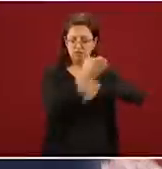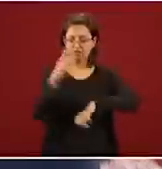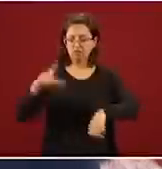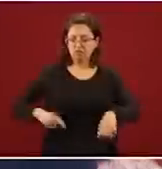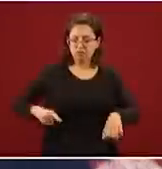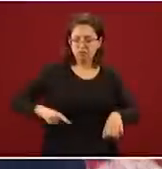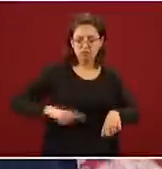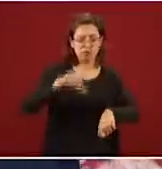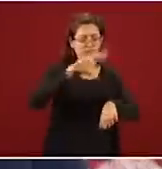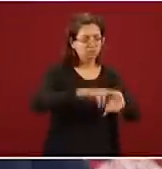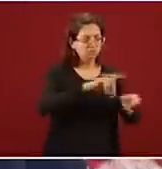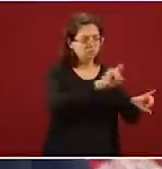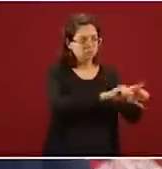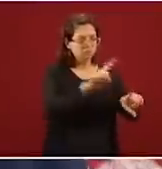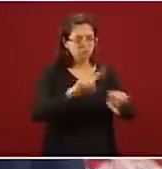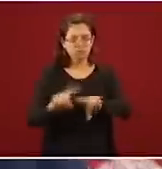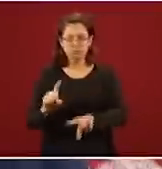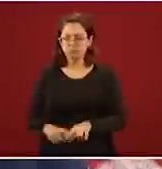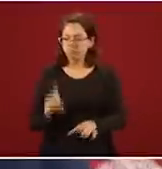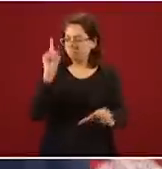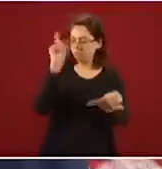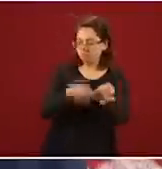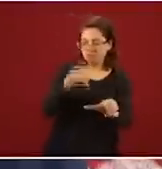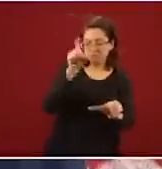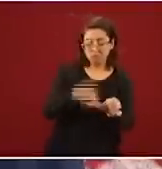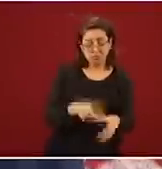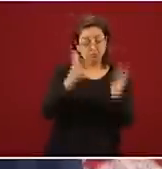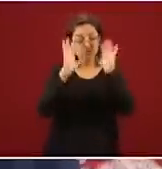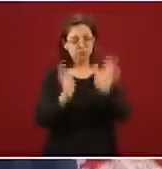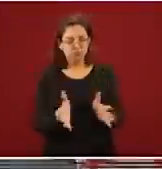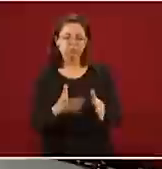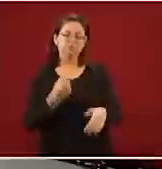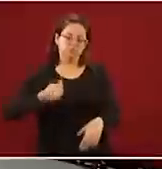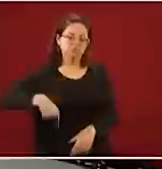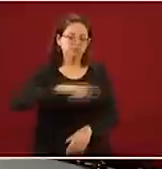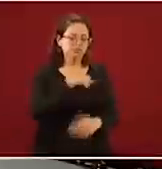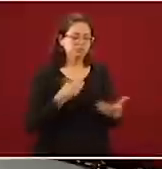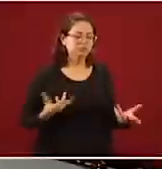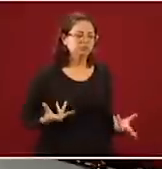adherido, ya estamos trabajando.